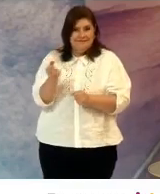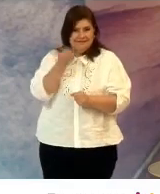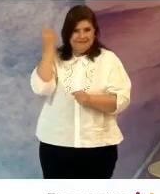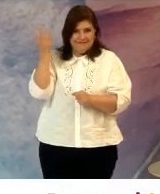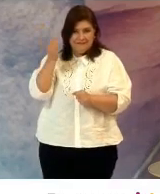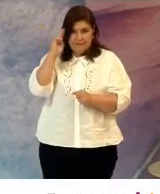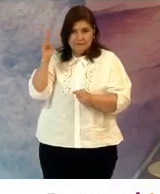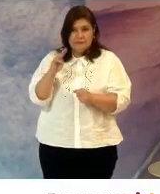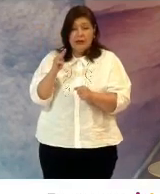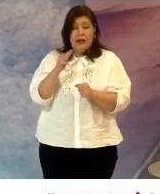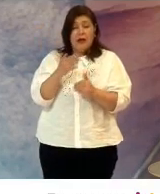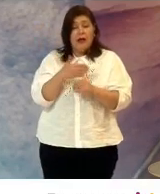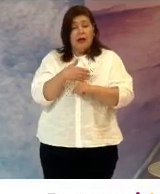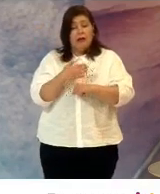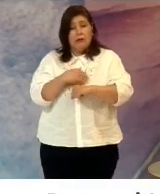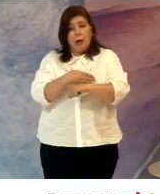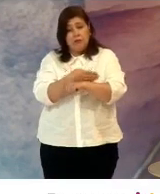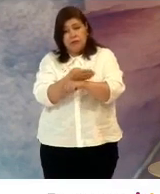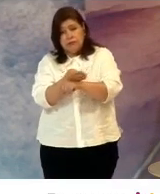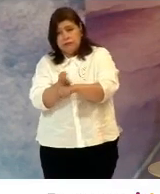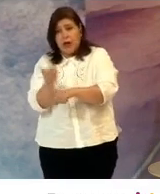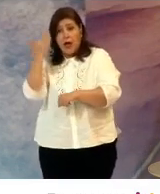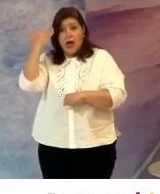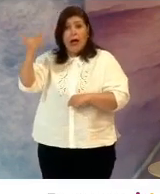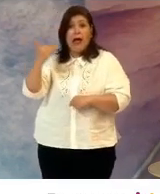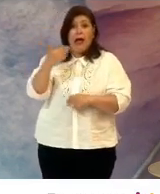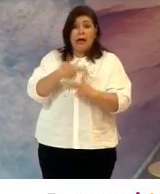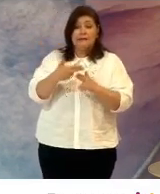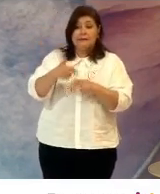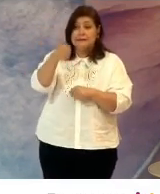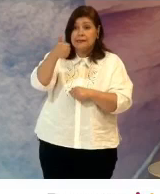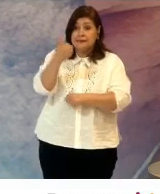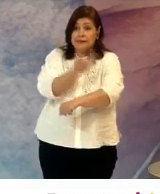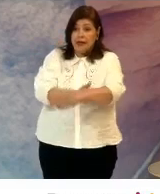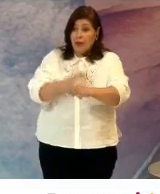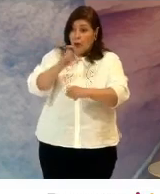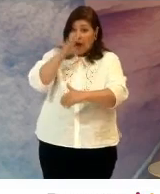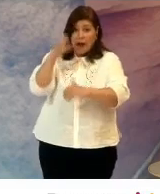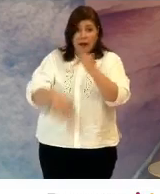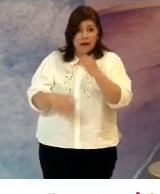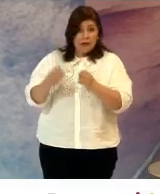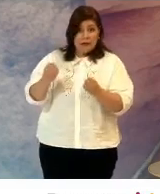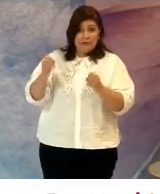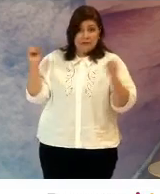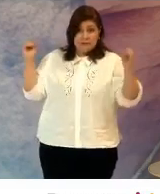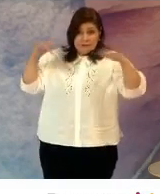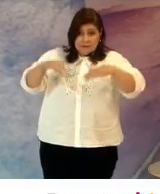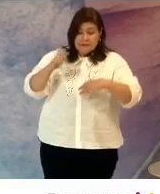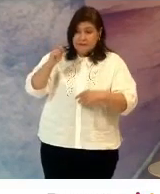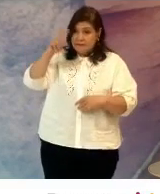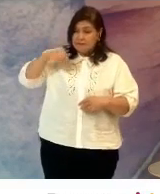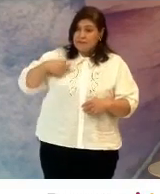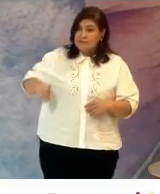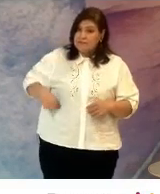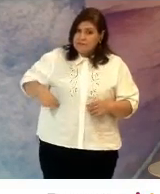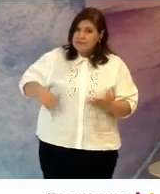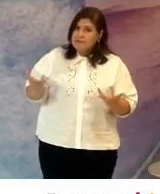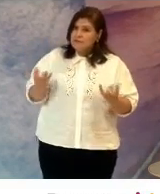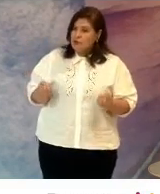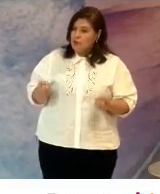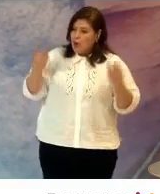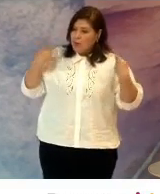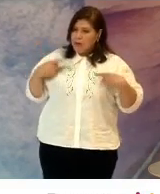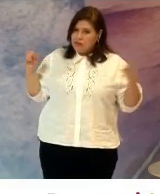hasta las 6 de la tarde, cuando terminó todo el evento. Y pienso que es interesante porque cuántas personas